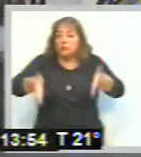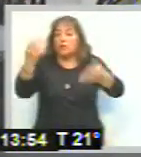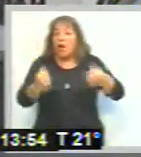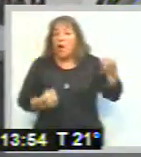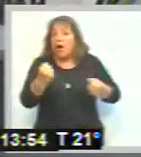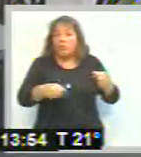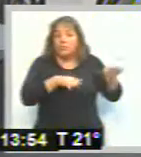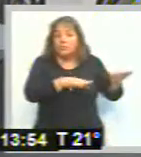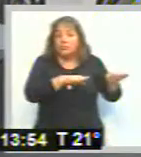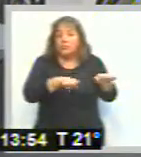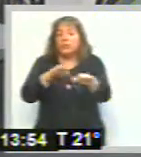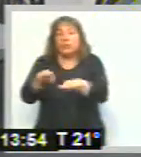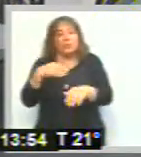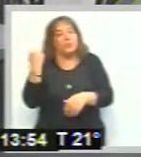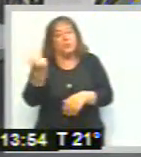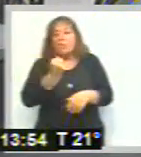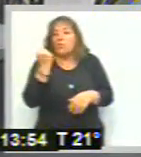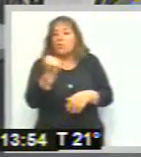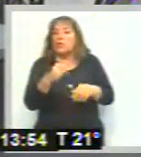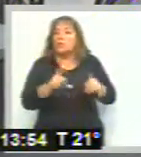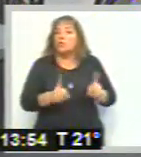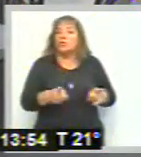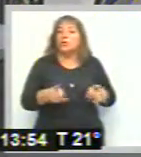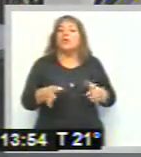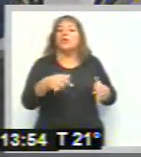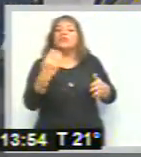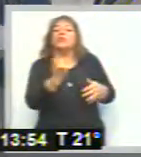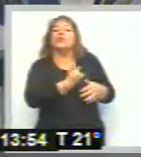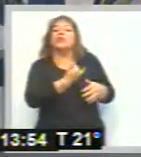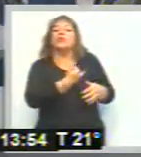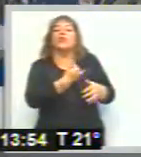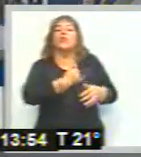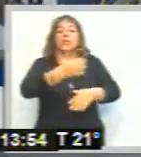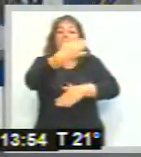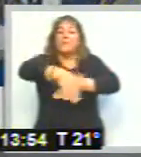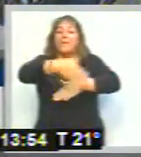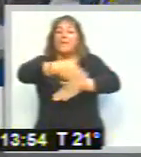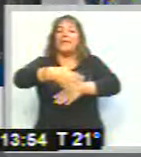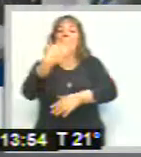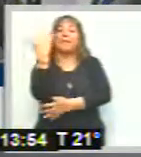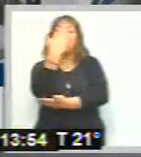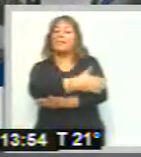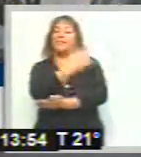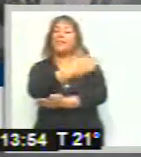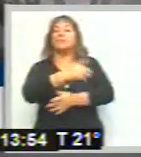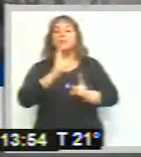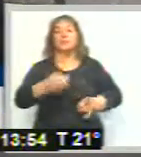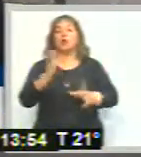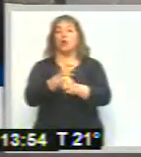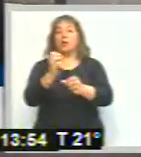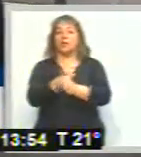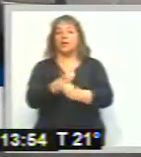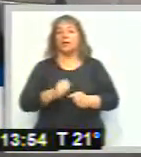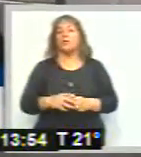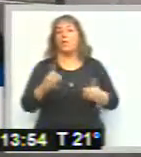como uno de los aspectos más importantes, como así también la reubicación de los paradores, no solamente de los taxis, sino también de los colectivos. El